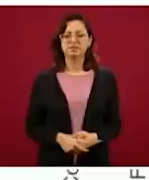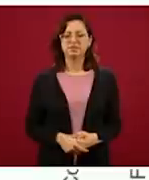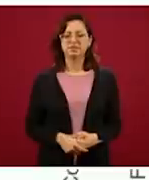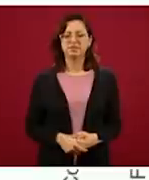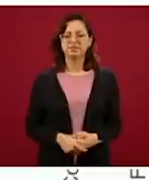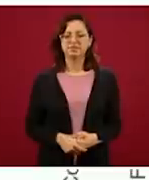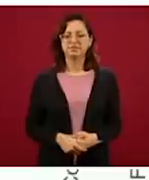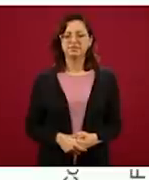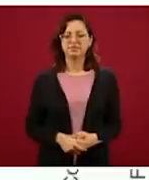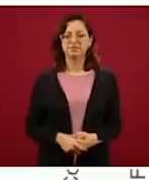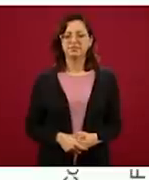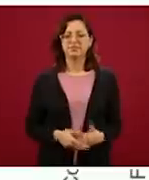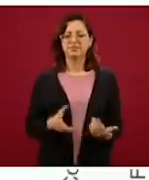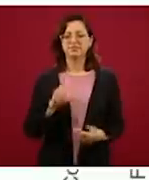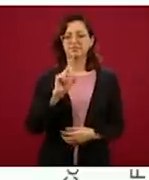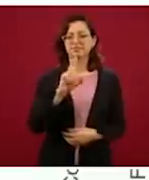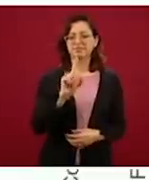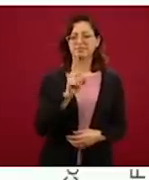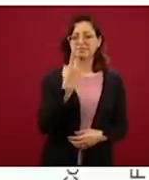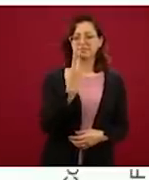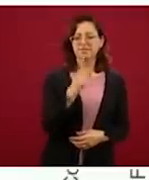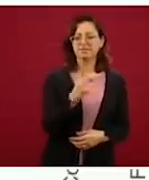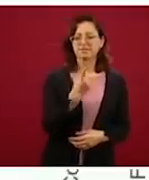Esto es del 31 de diciembre